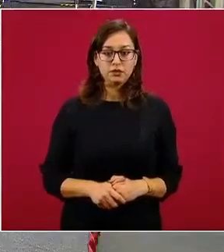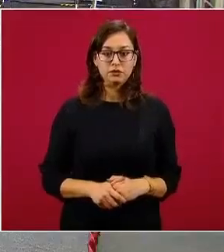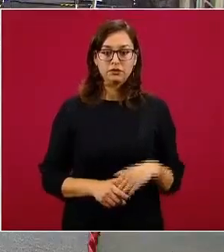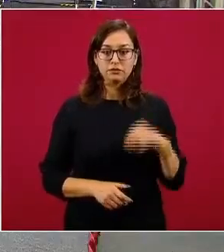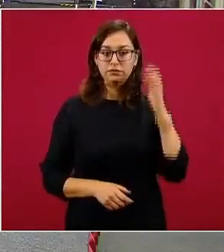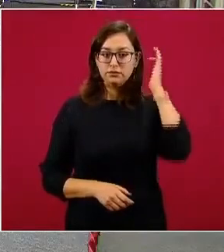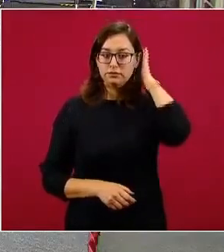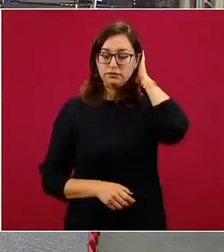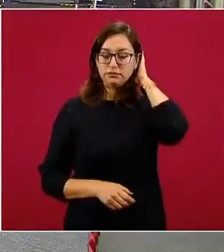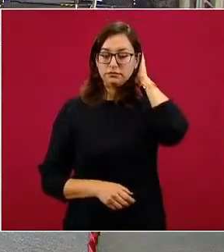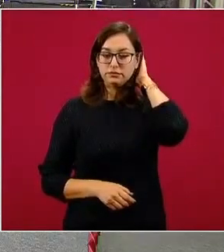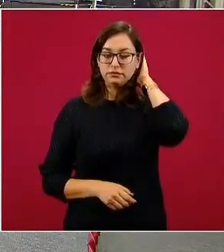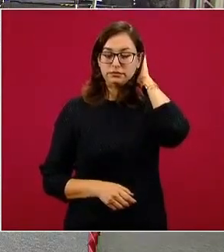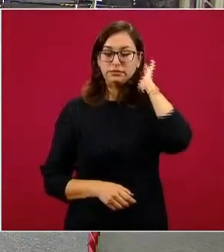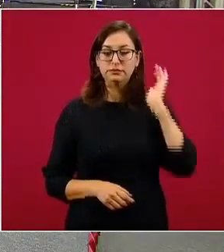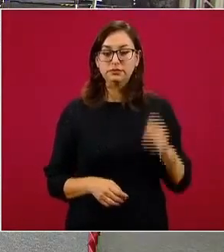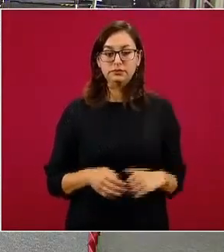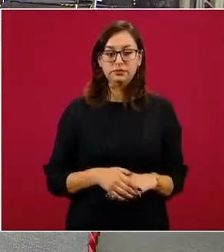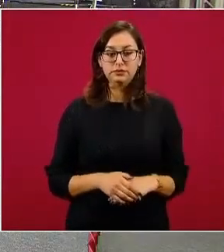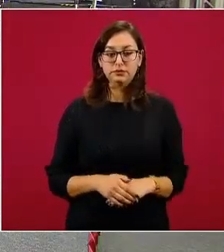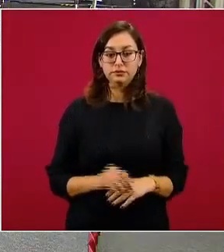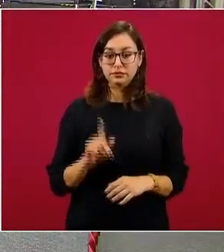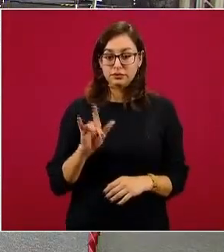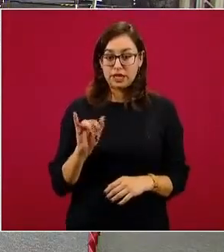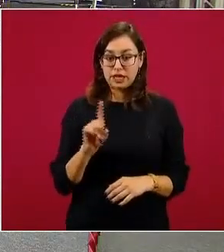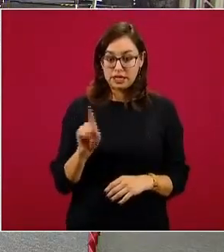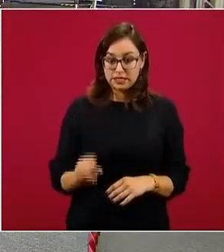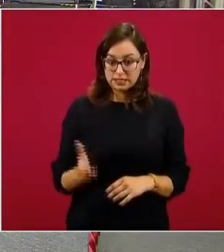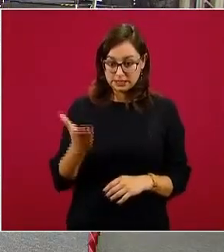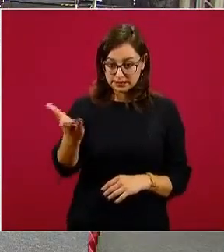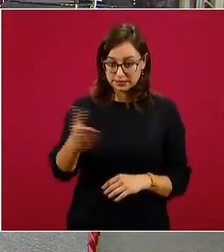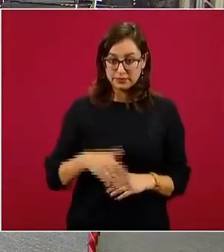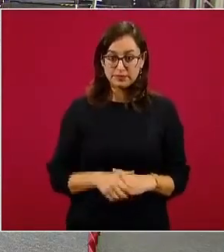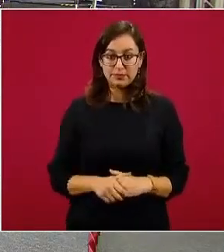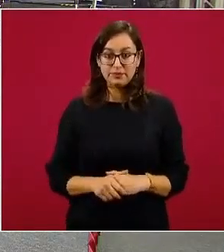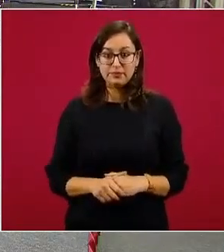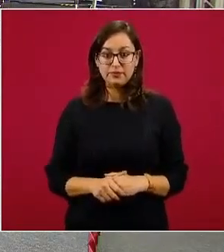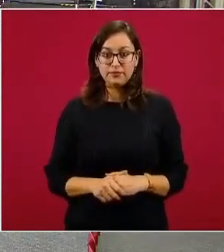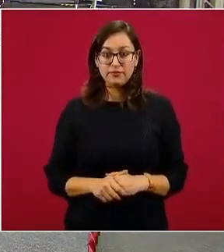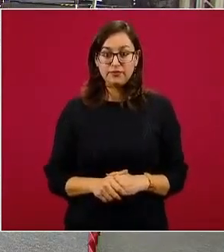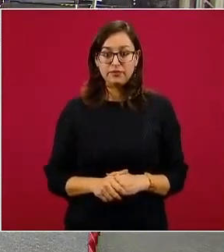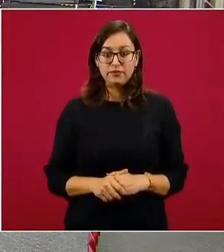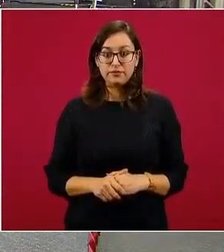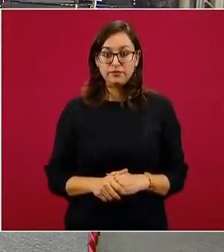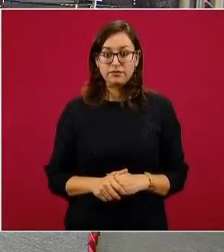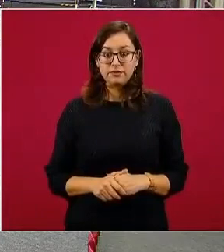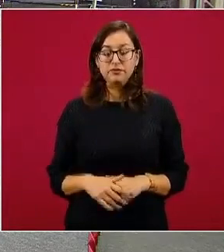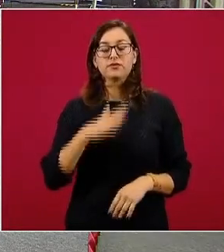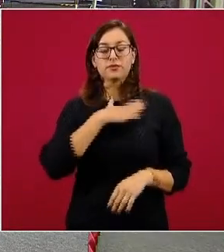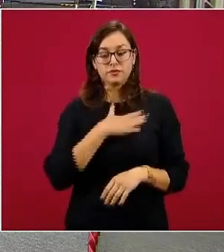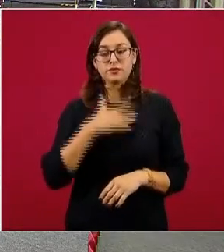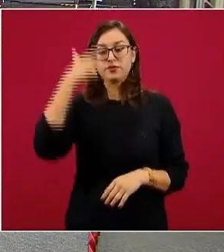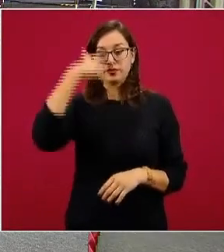Liz Hernández. Liz Hernández, periódico Basta, Grupo Cantor. Lisbeth Álvarez. Buenas noches a todas y a todos.